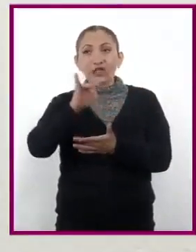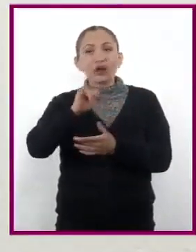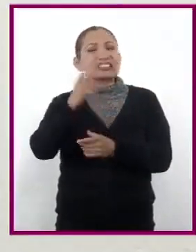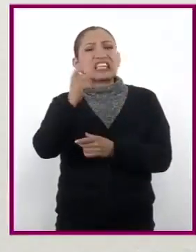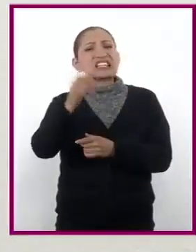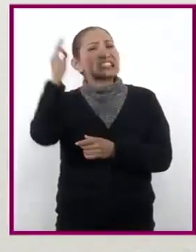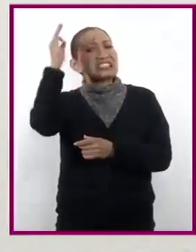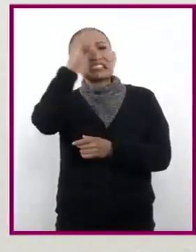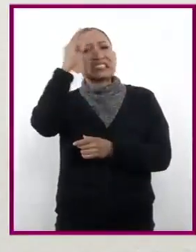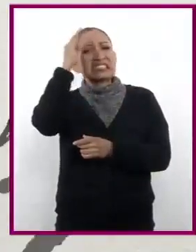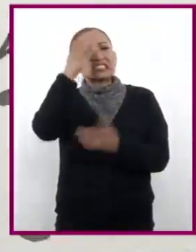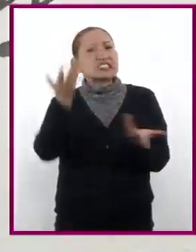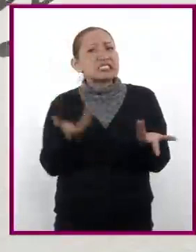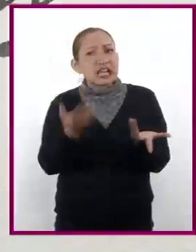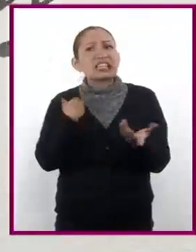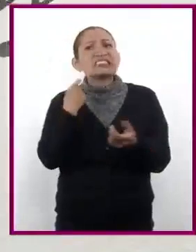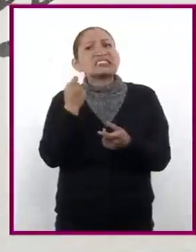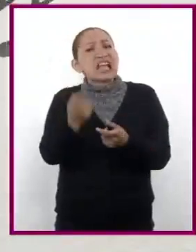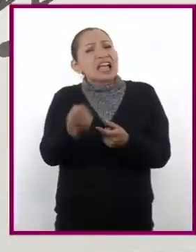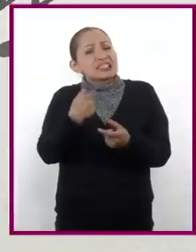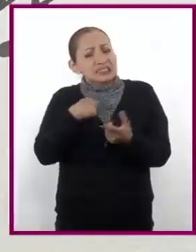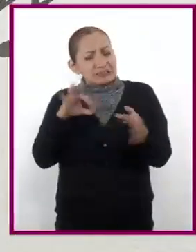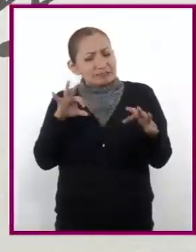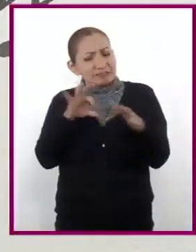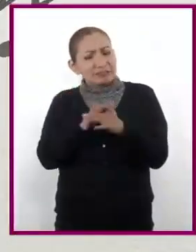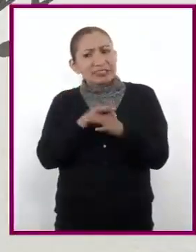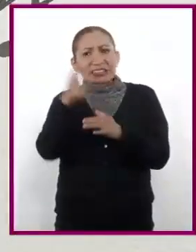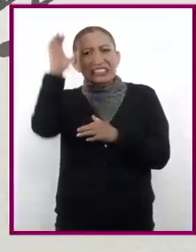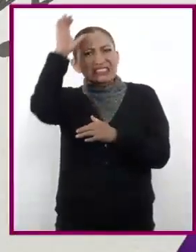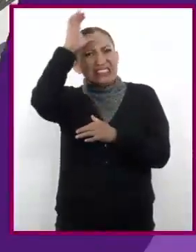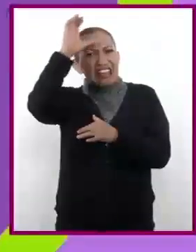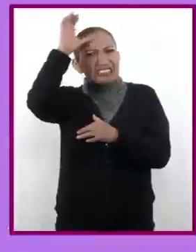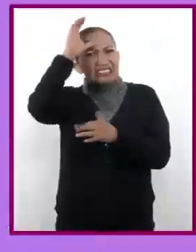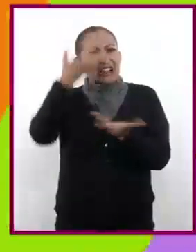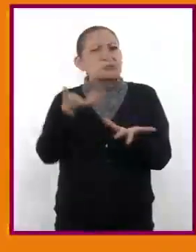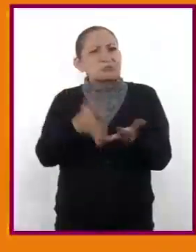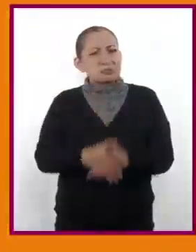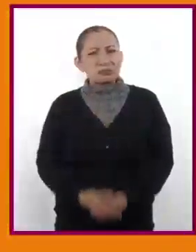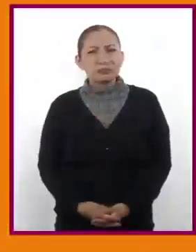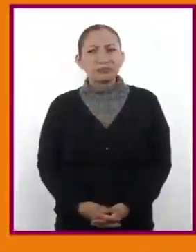es la filosofía y qué tiene que ver con la ciencia?